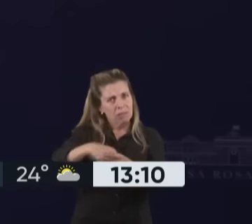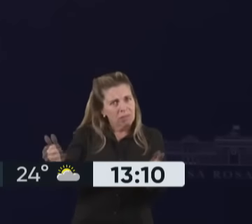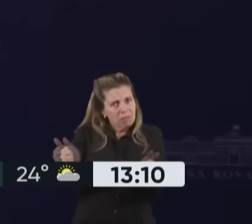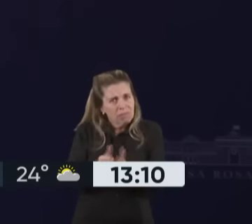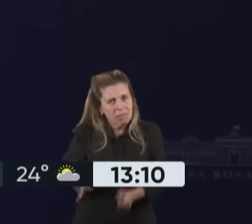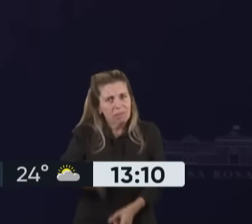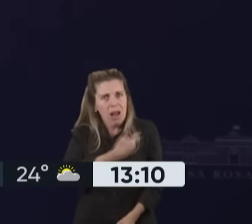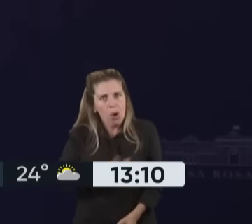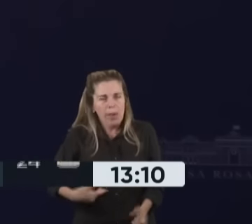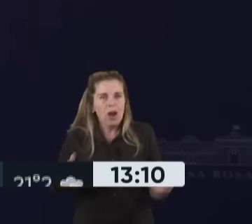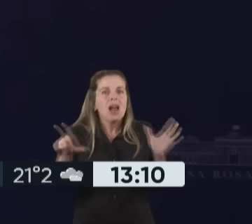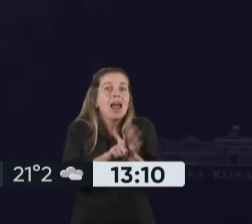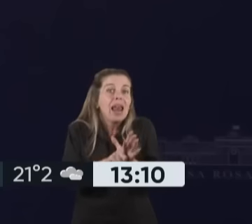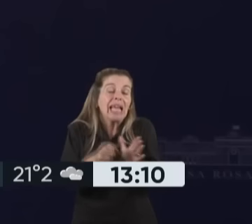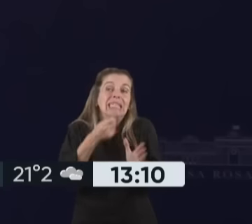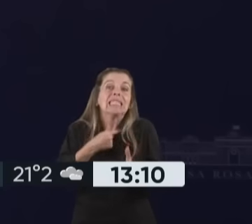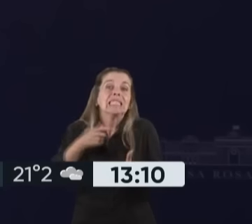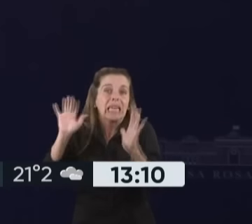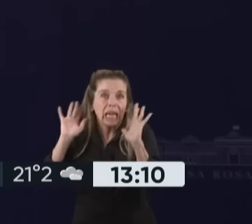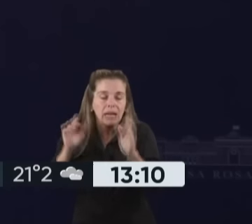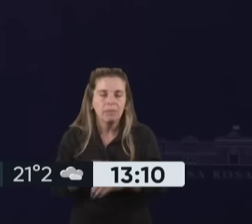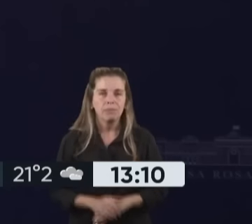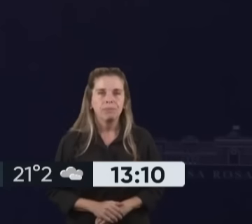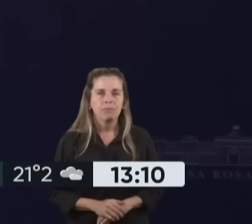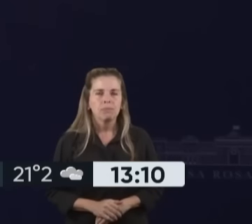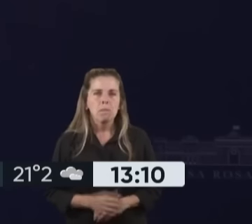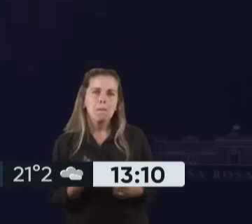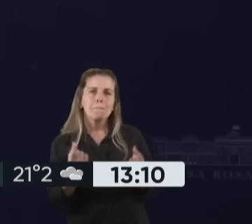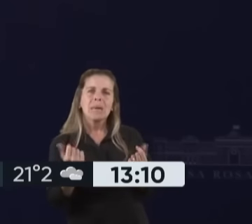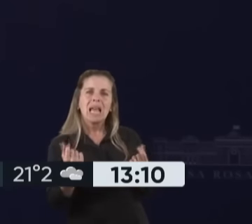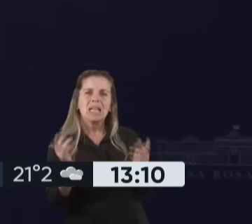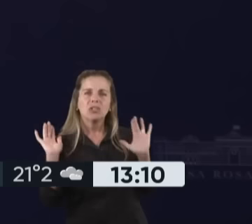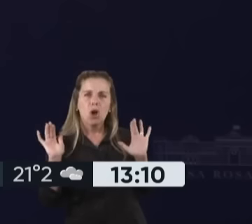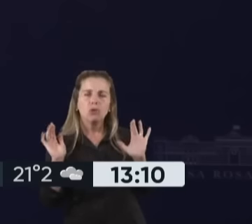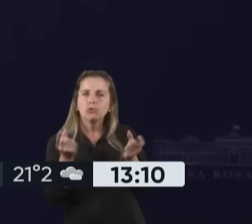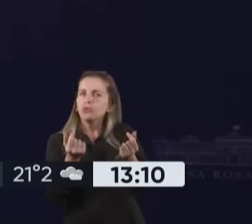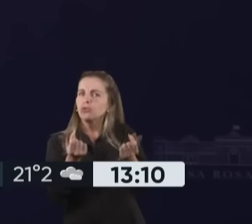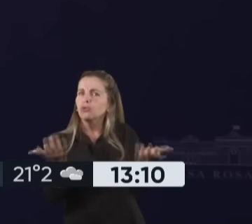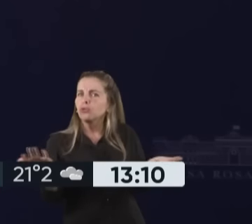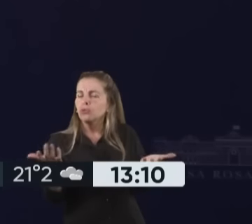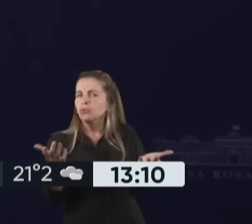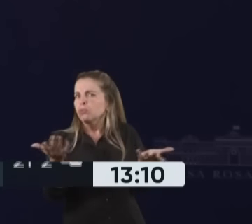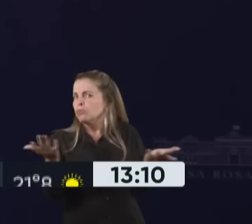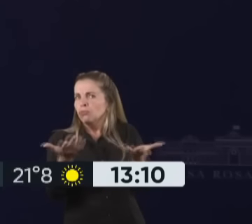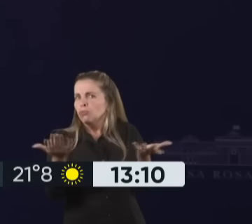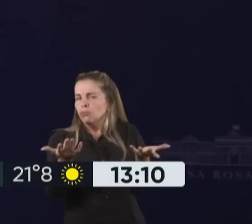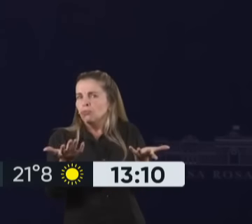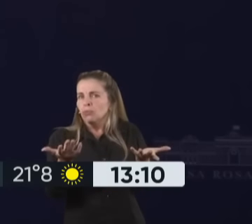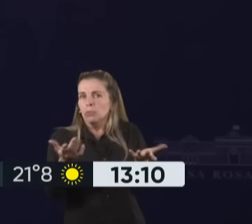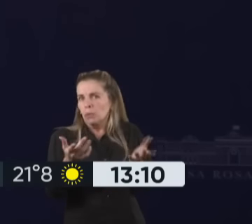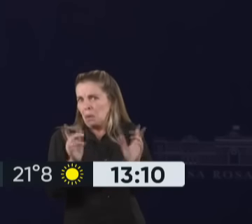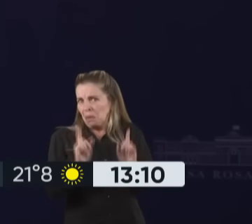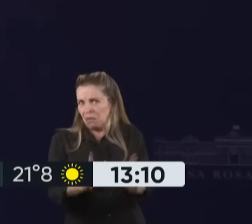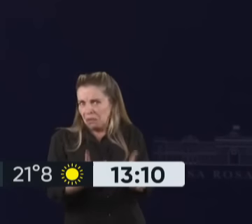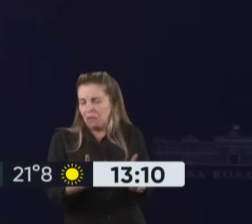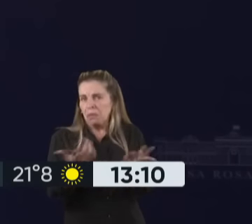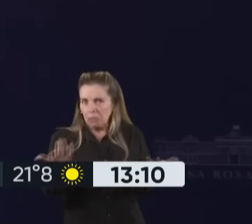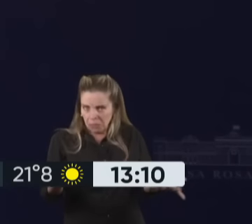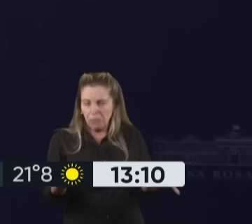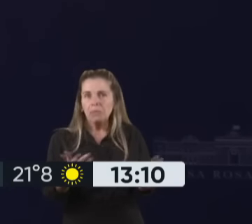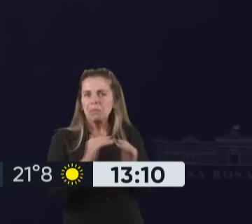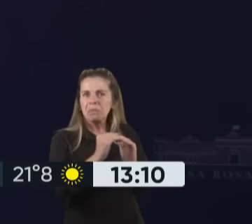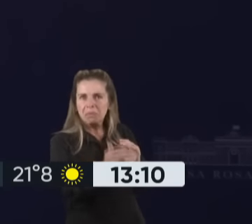narcoterrorismo si es que así lo desea. Los precios ya no tienen sueldo mínimo y garantizado y hoy trabajan